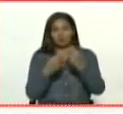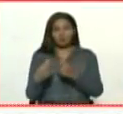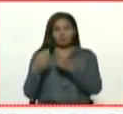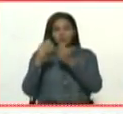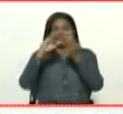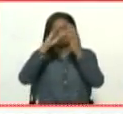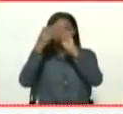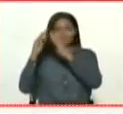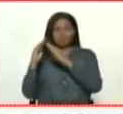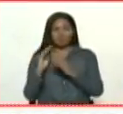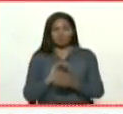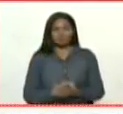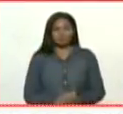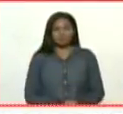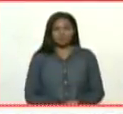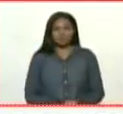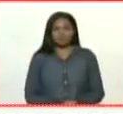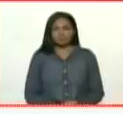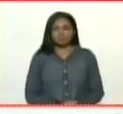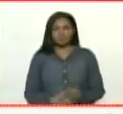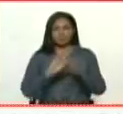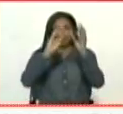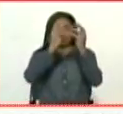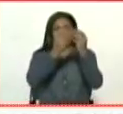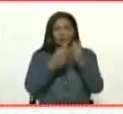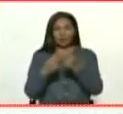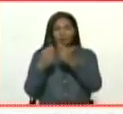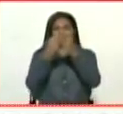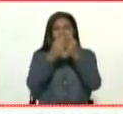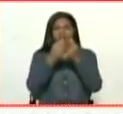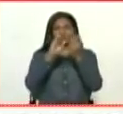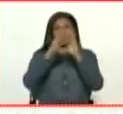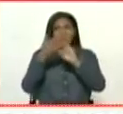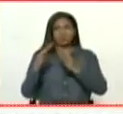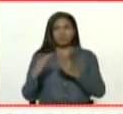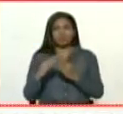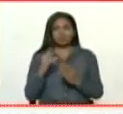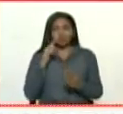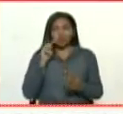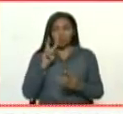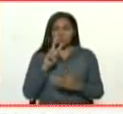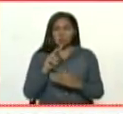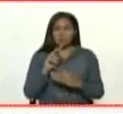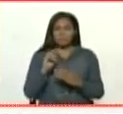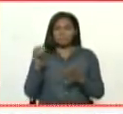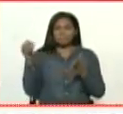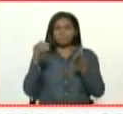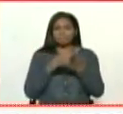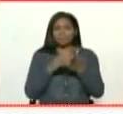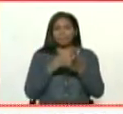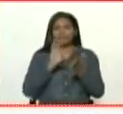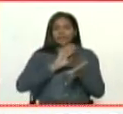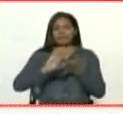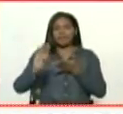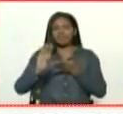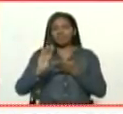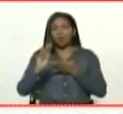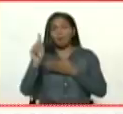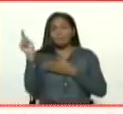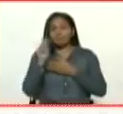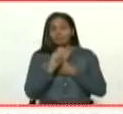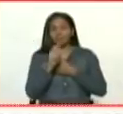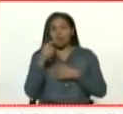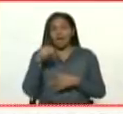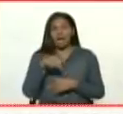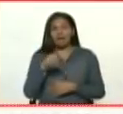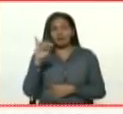comunal, a la economía comunal. Si traíamos un promedio de 1.000 créditos mensuales, ya en este mes